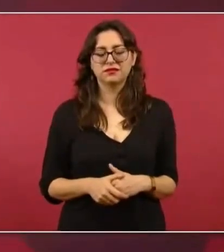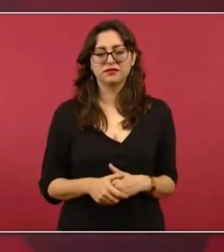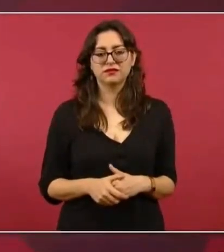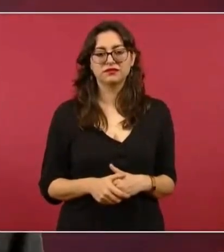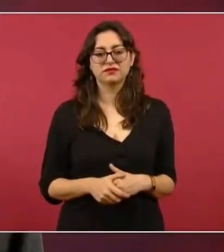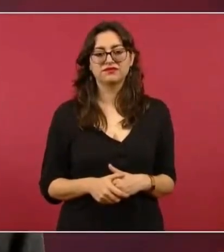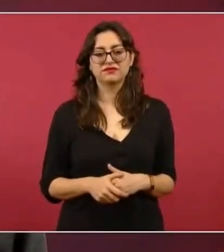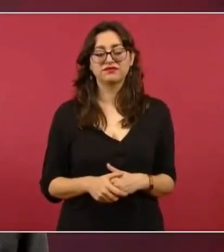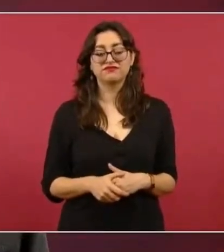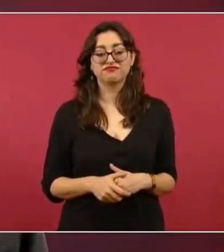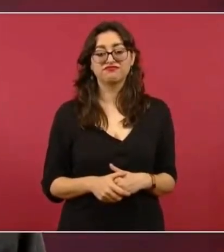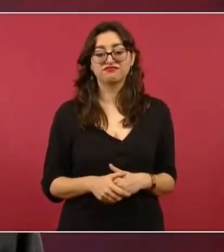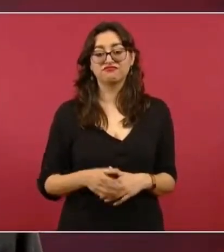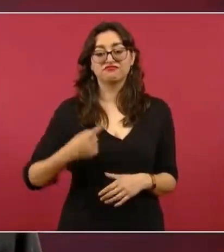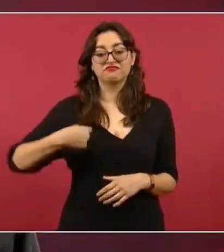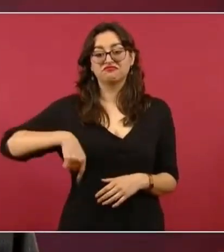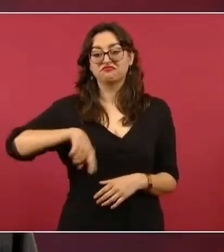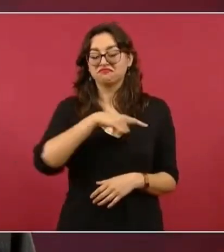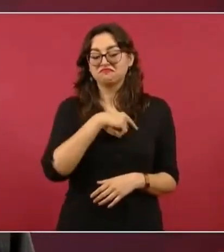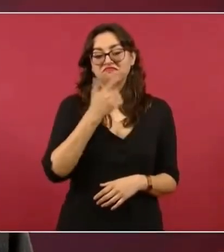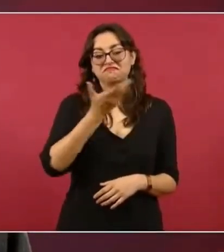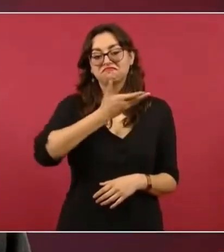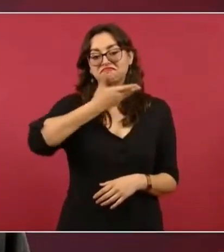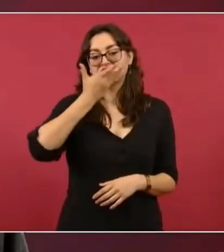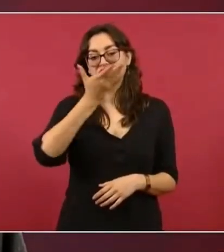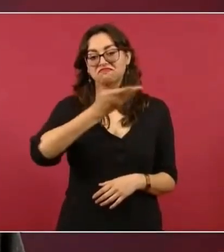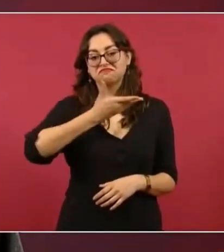pues ya llevamos años en esto.